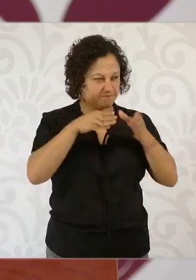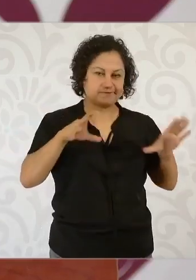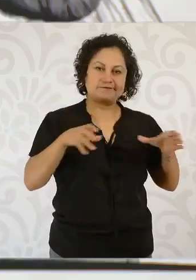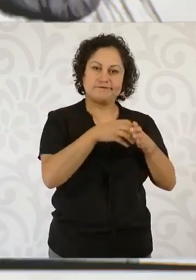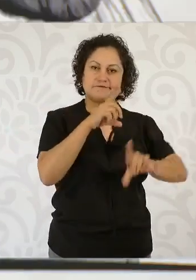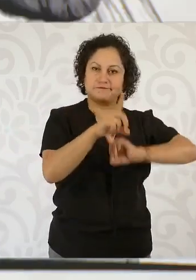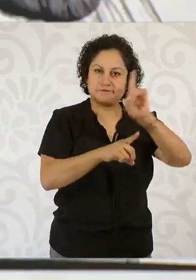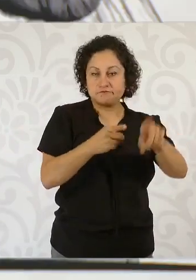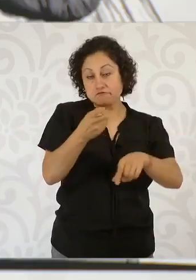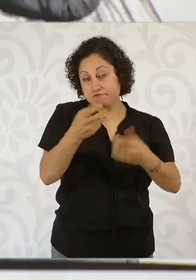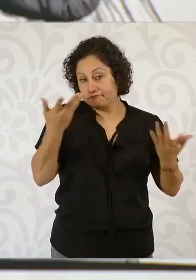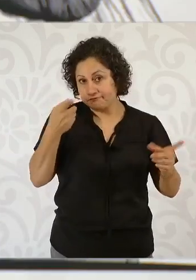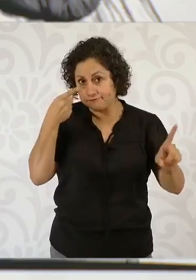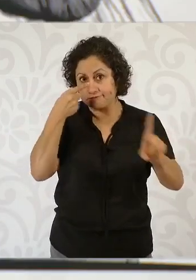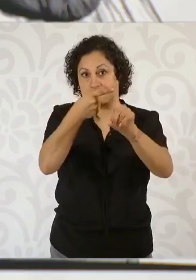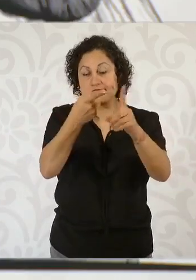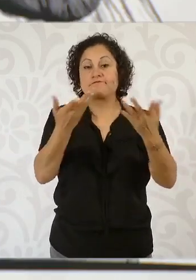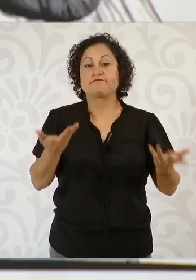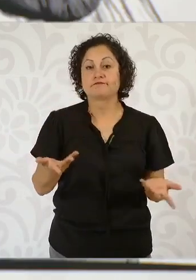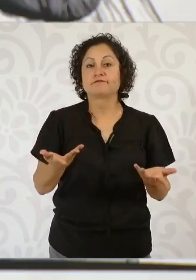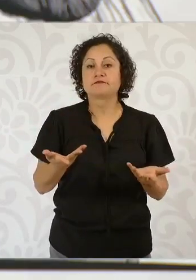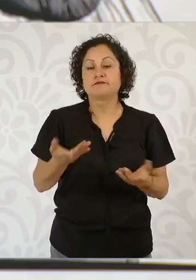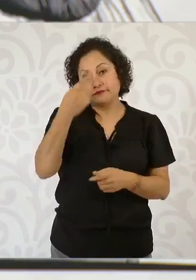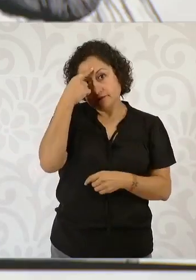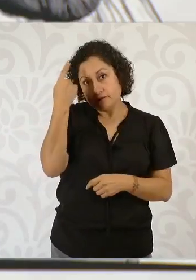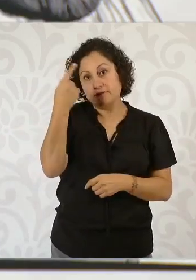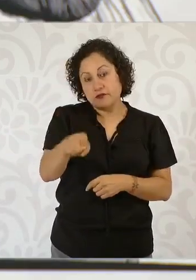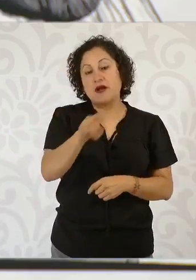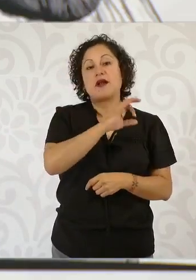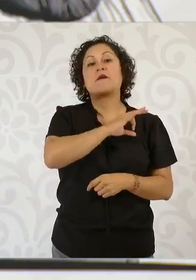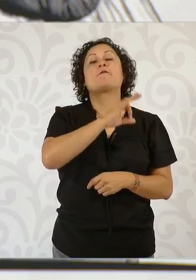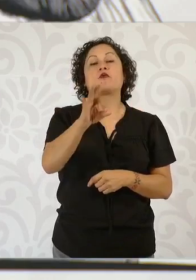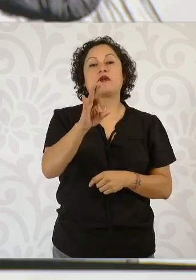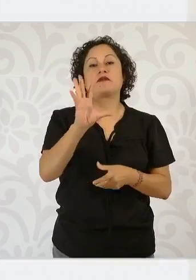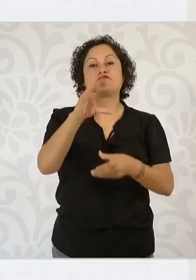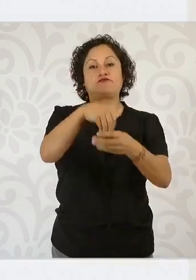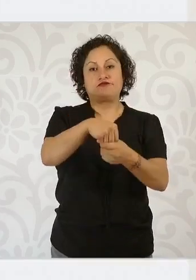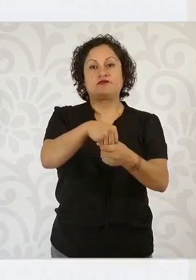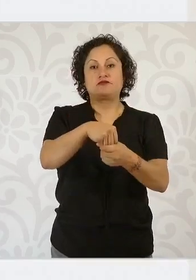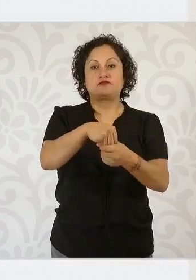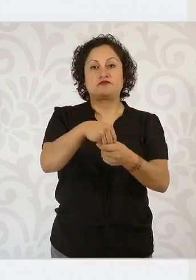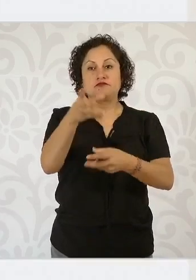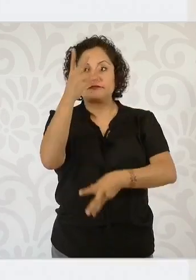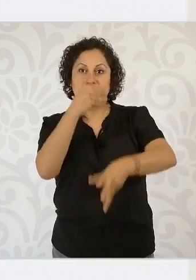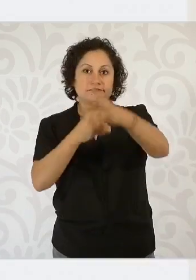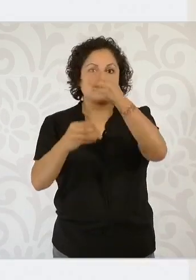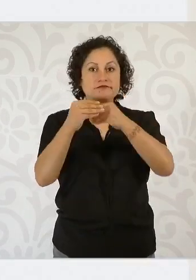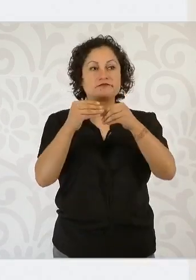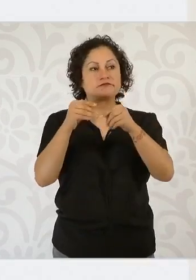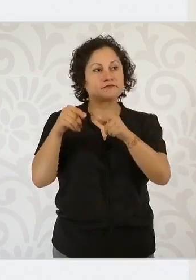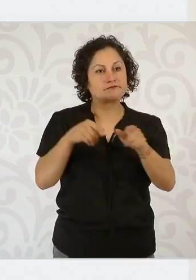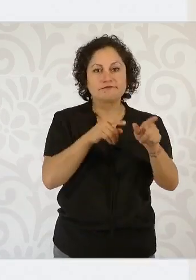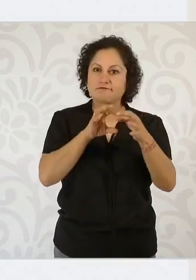deportivo, que se incorporen a través de ello y que después sigan desarrollando su vida junto con el